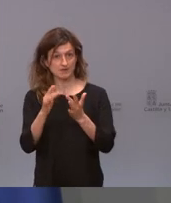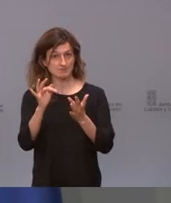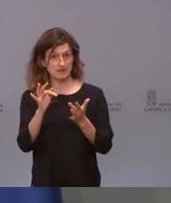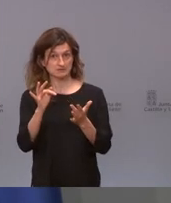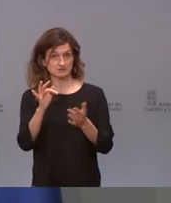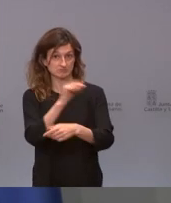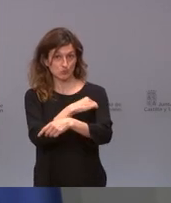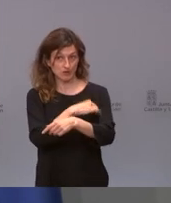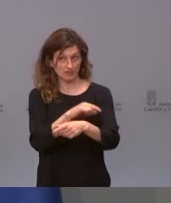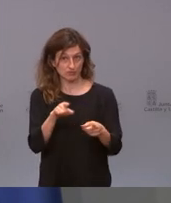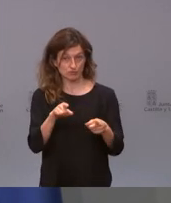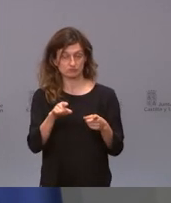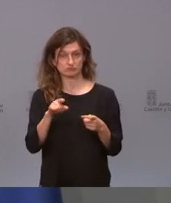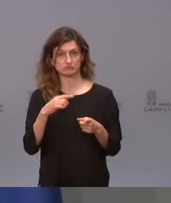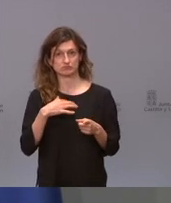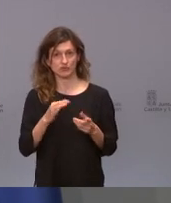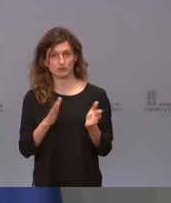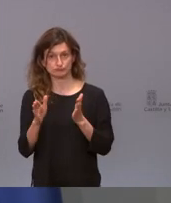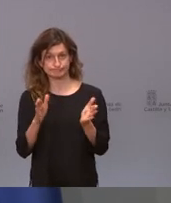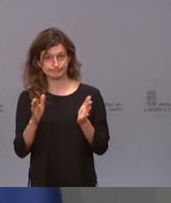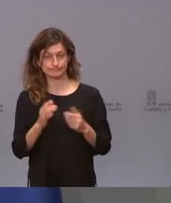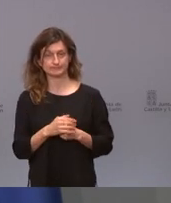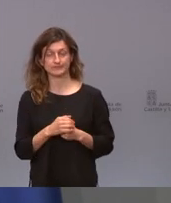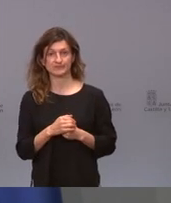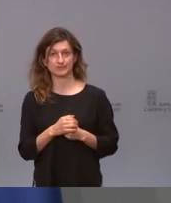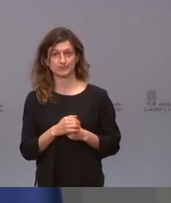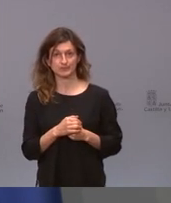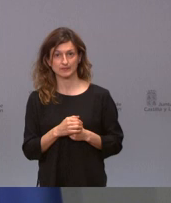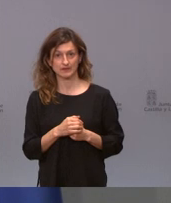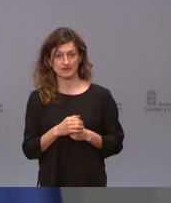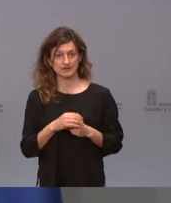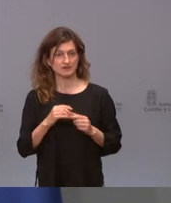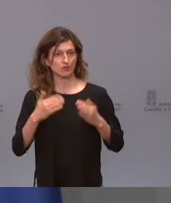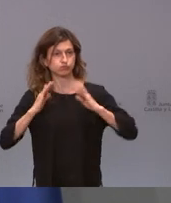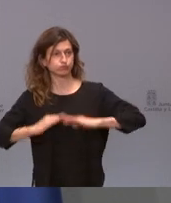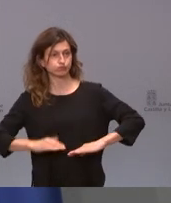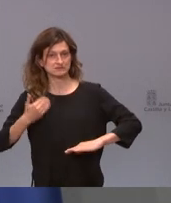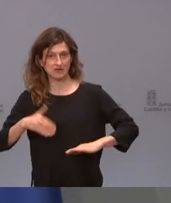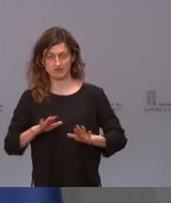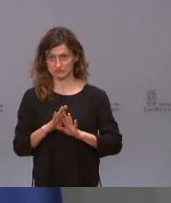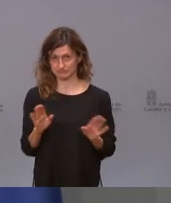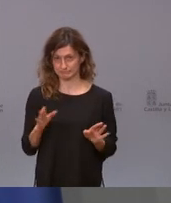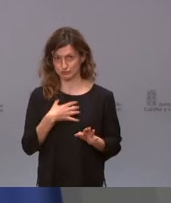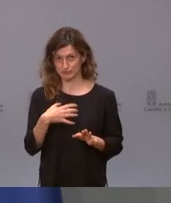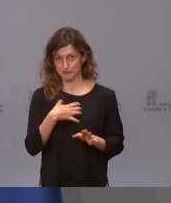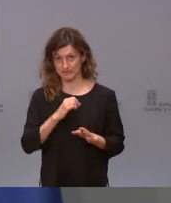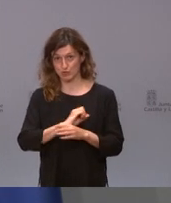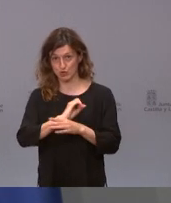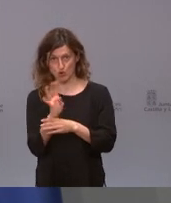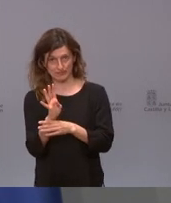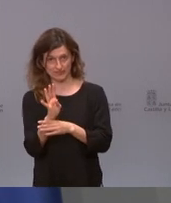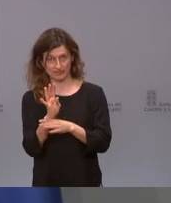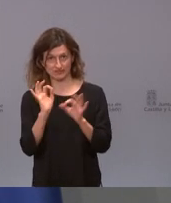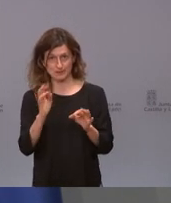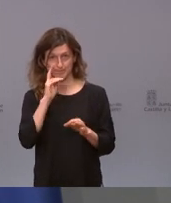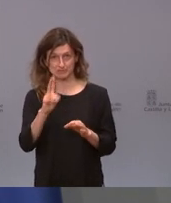pues yo creo que podemos desde luego nunca nunca respirar porque no nos deja el coronavirus ustedes han